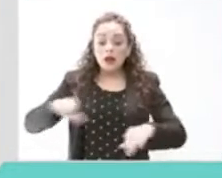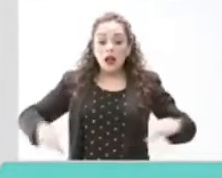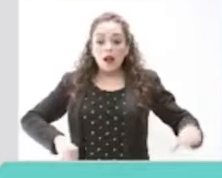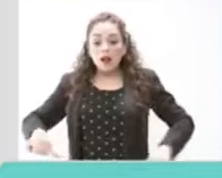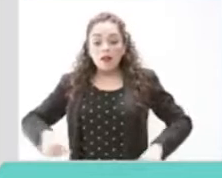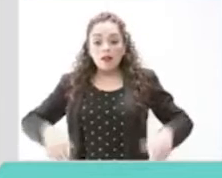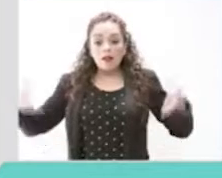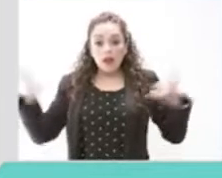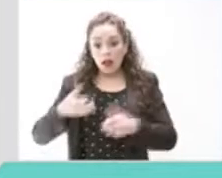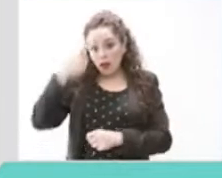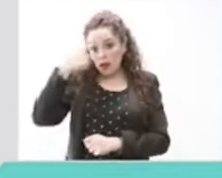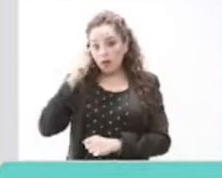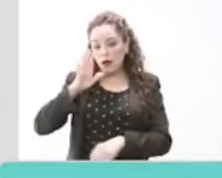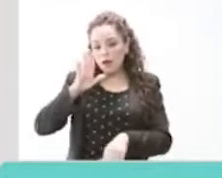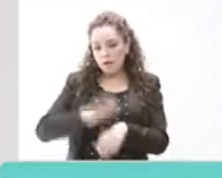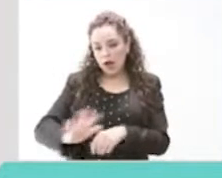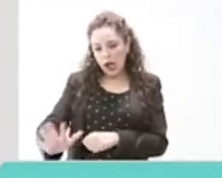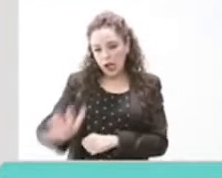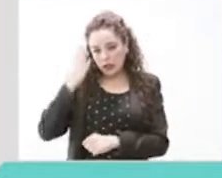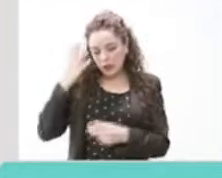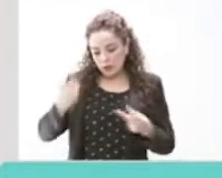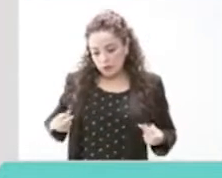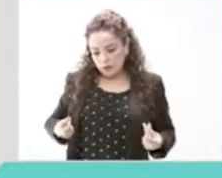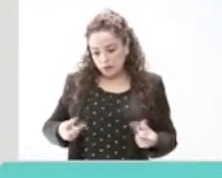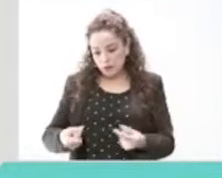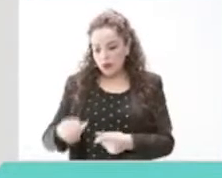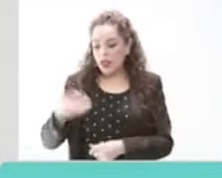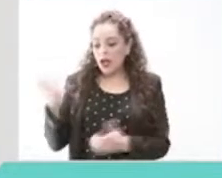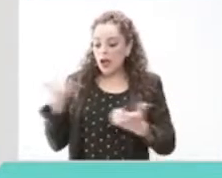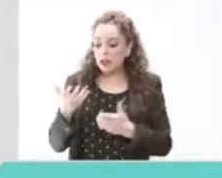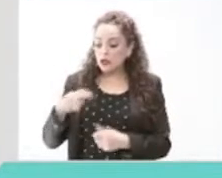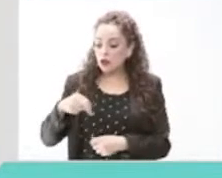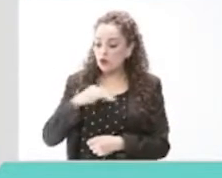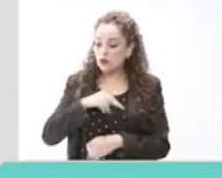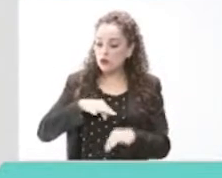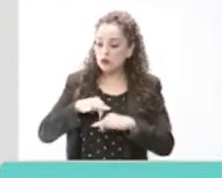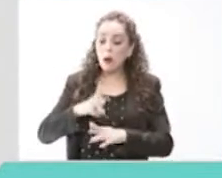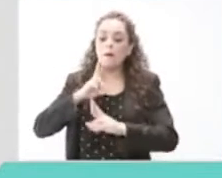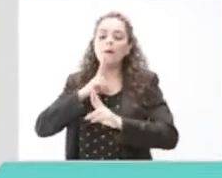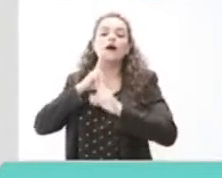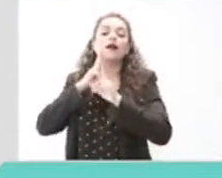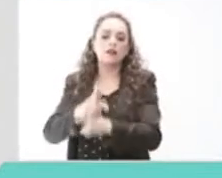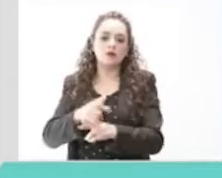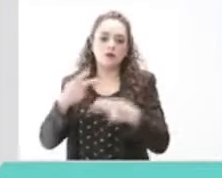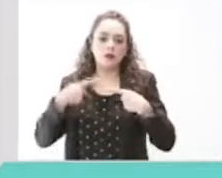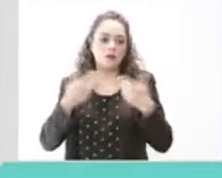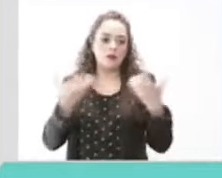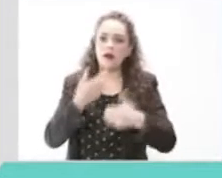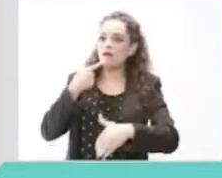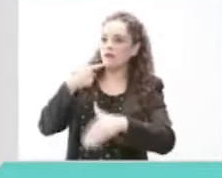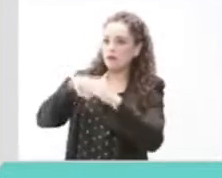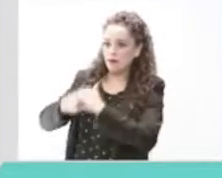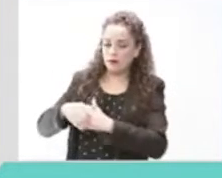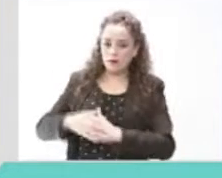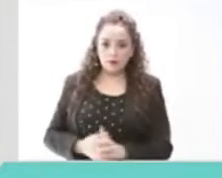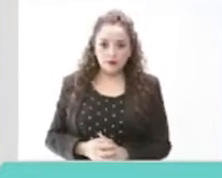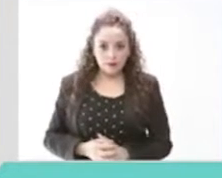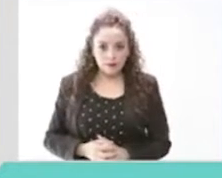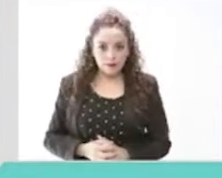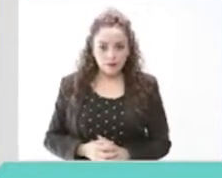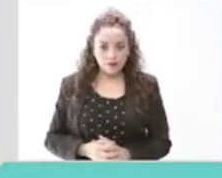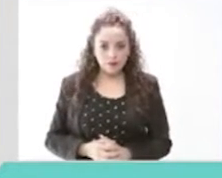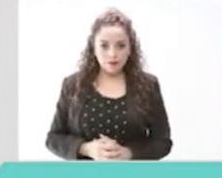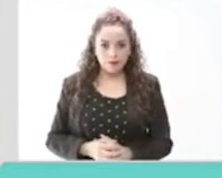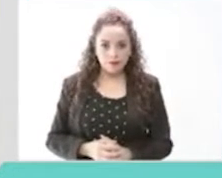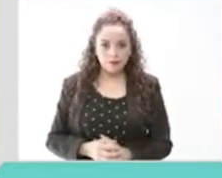o agilizar la función que tenemos encomendada. También quiero decir que la función cuasi